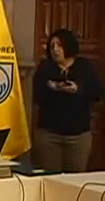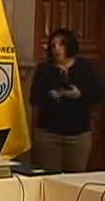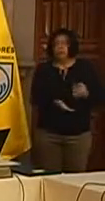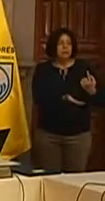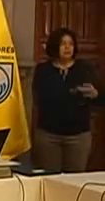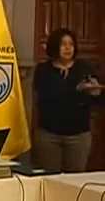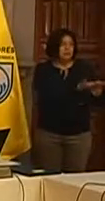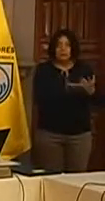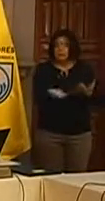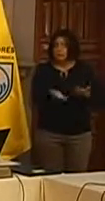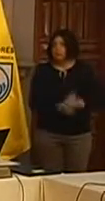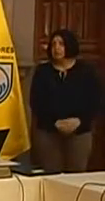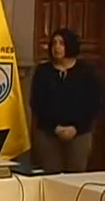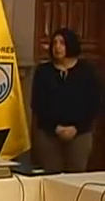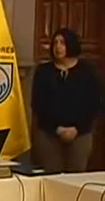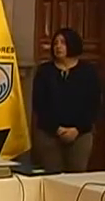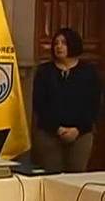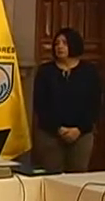debate.